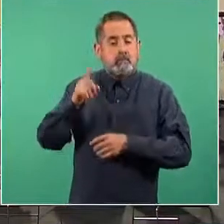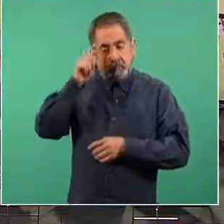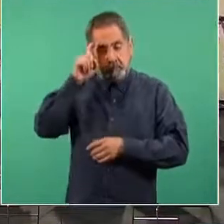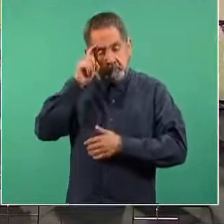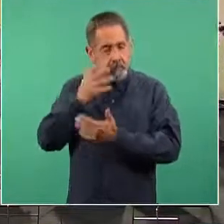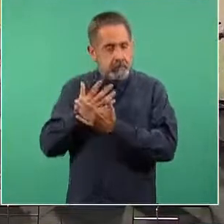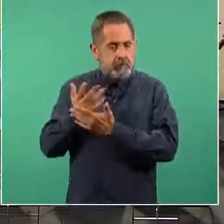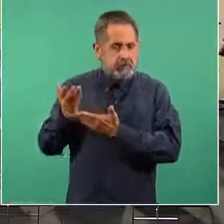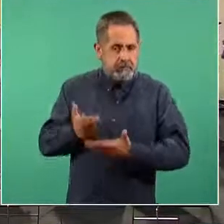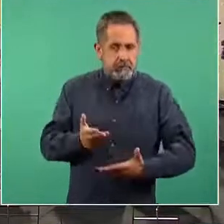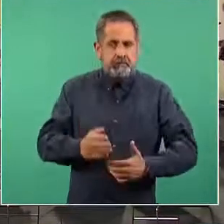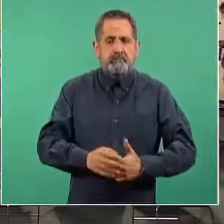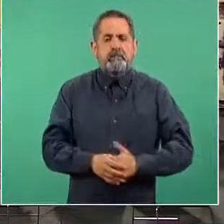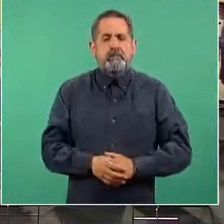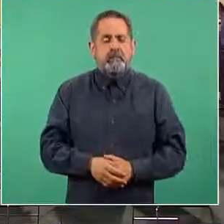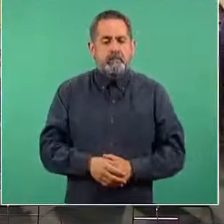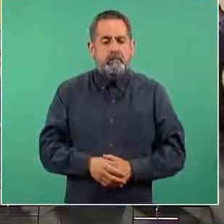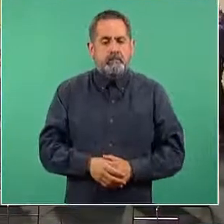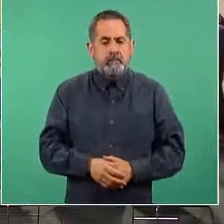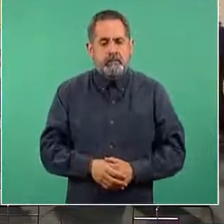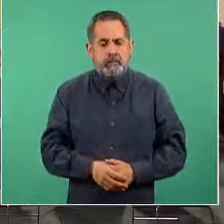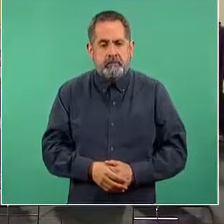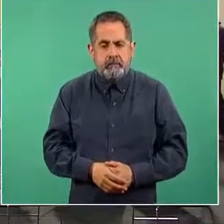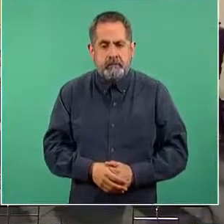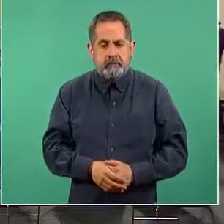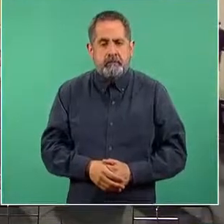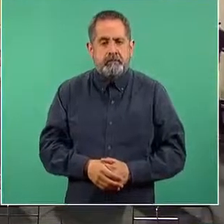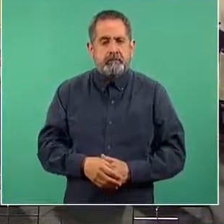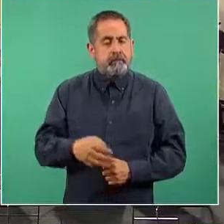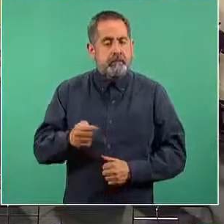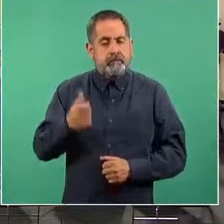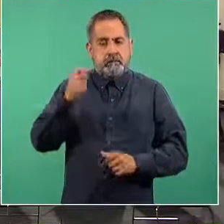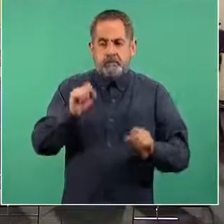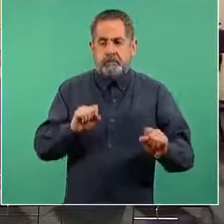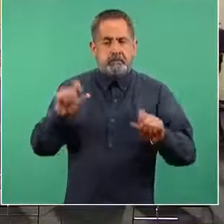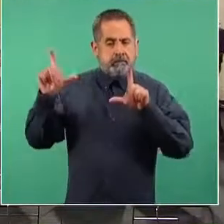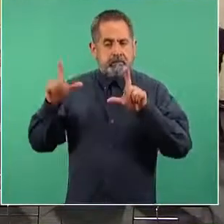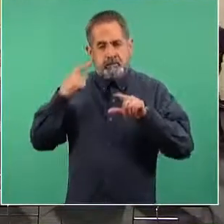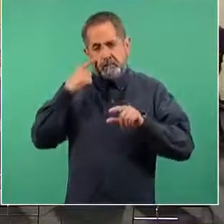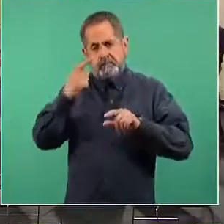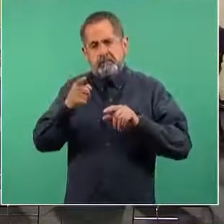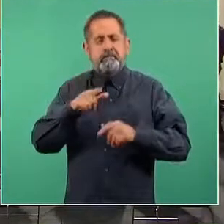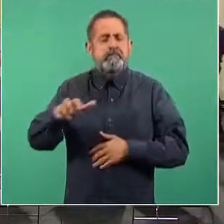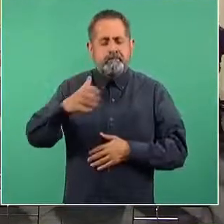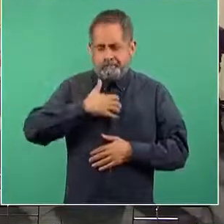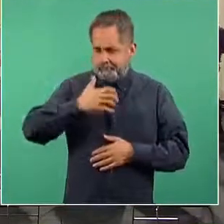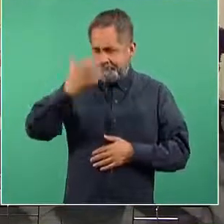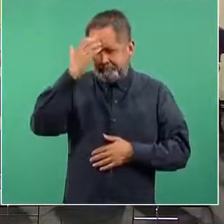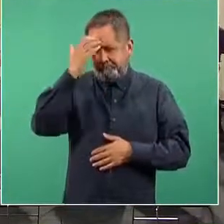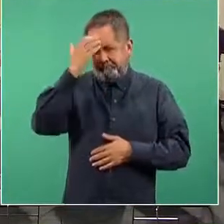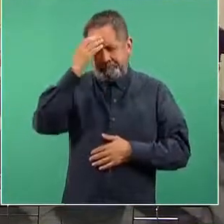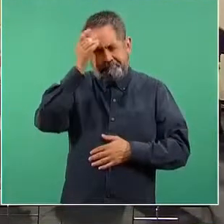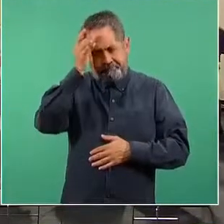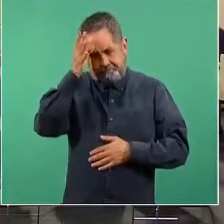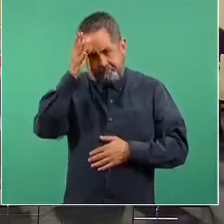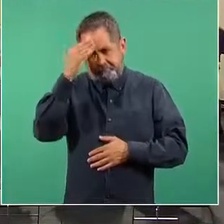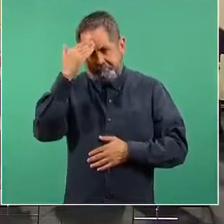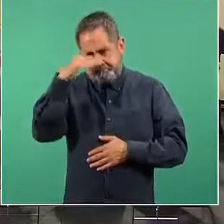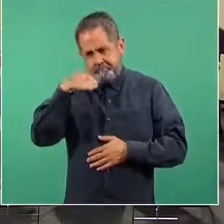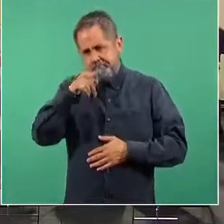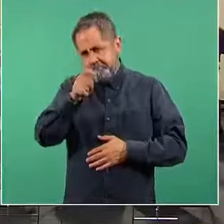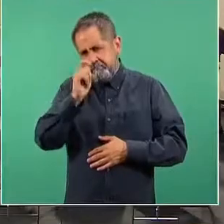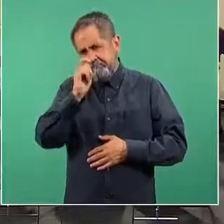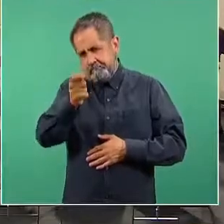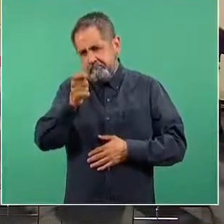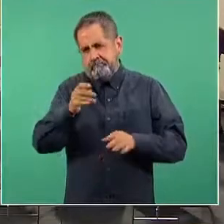acompaña. Entonces, si nos comparten por favor la primera diapositiva, ya muy conocida por todos ustedes,